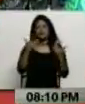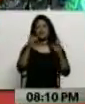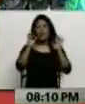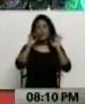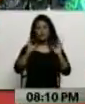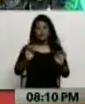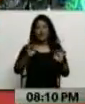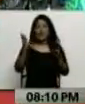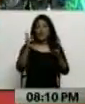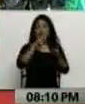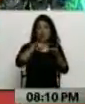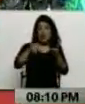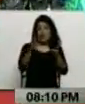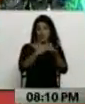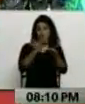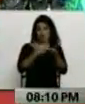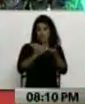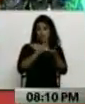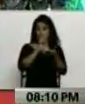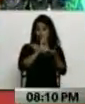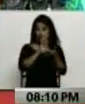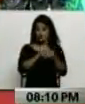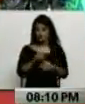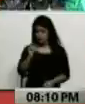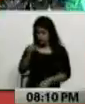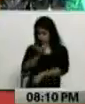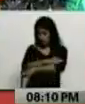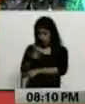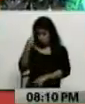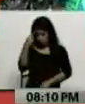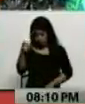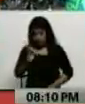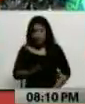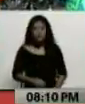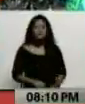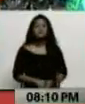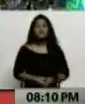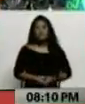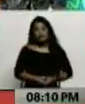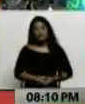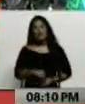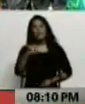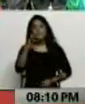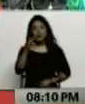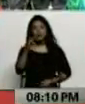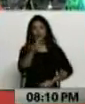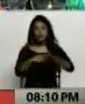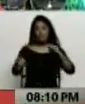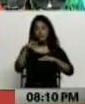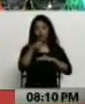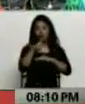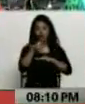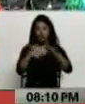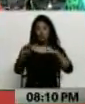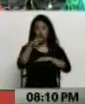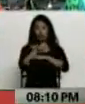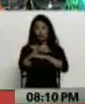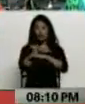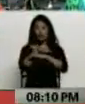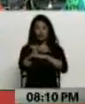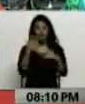agarren escuálido y tiene una una Cómo se llama esto un